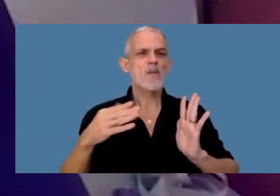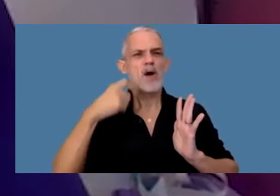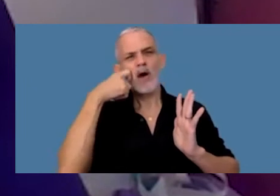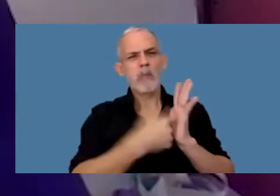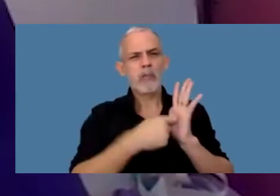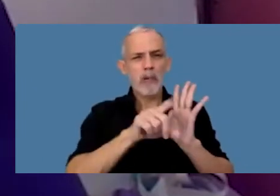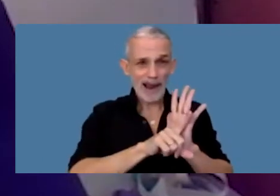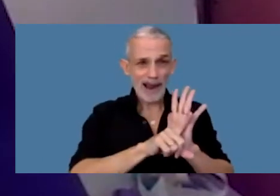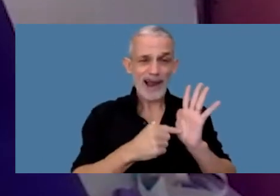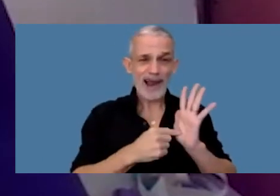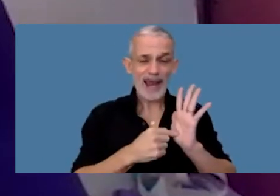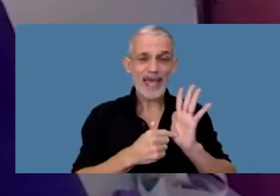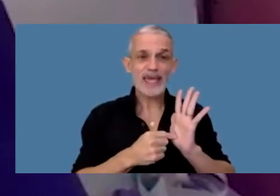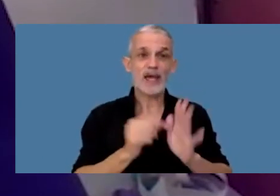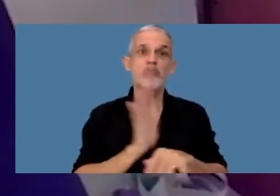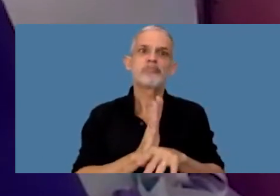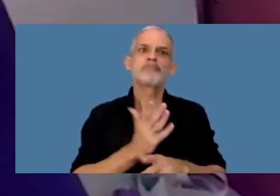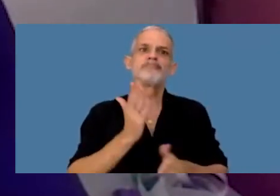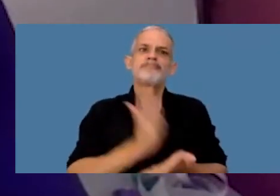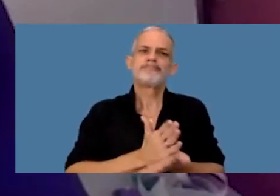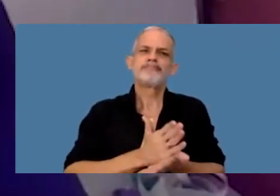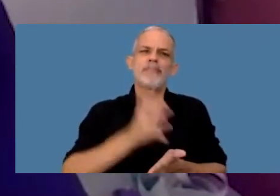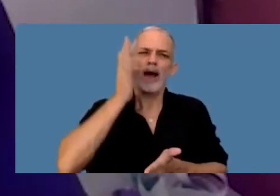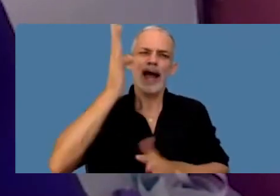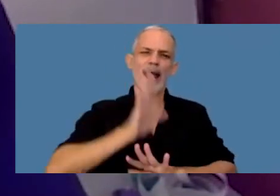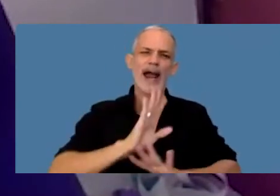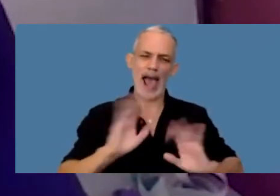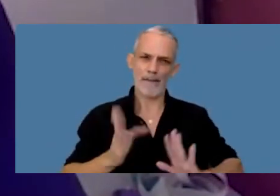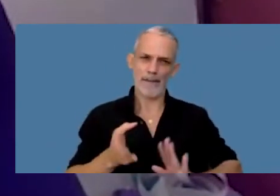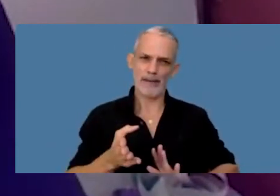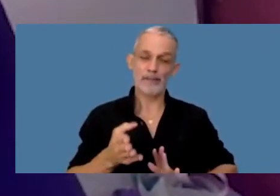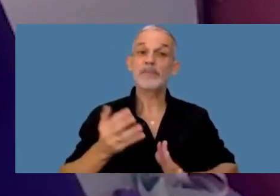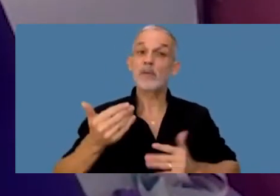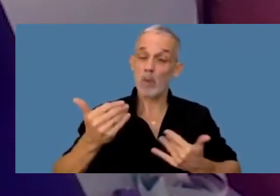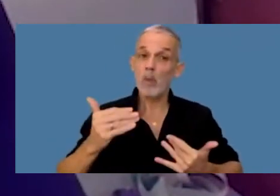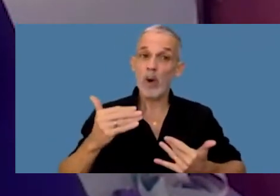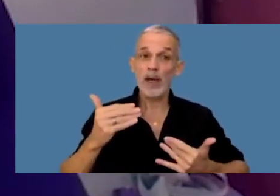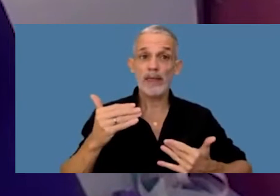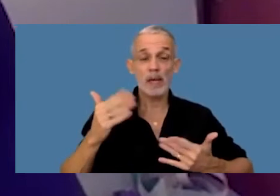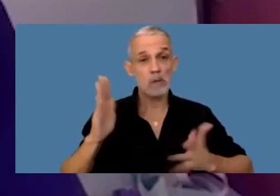afianzar o no, o finalmente decidir qué es lo que quiere hacer.